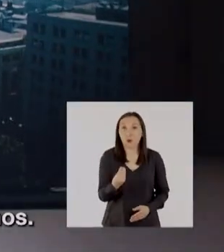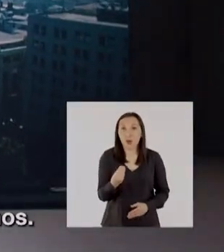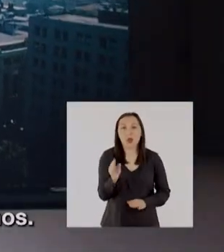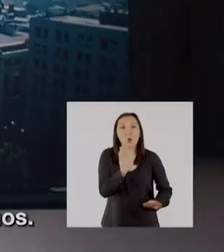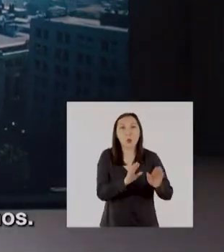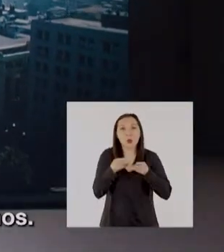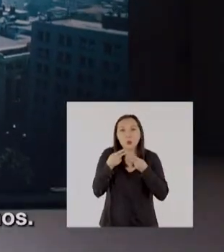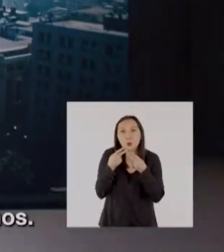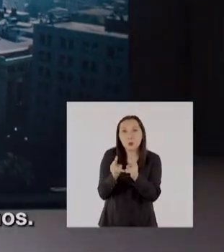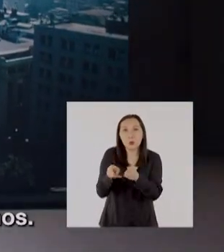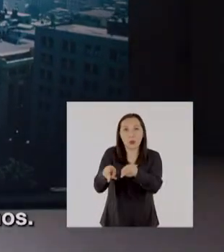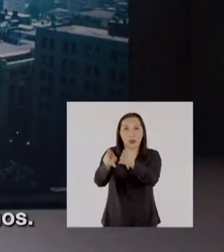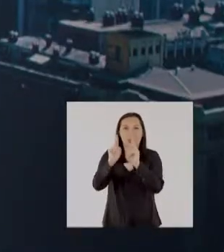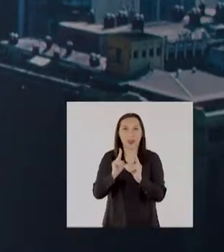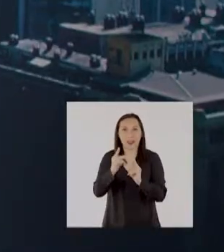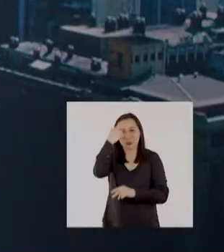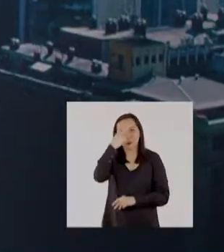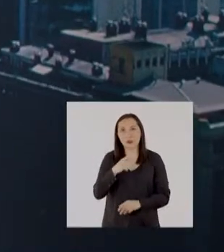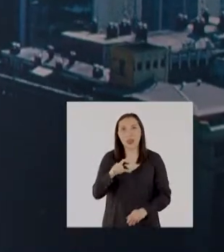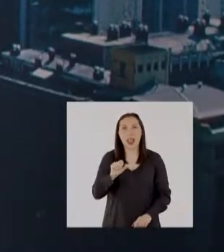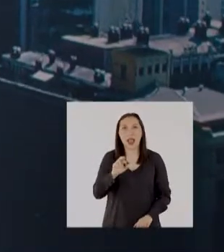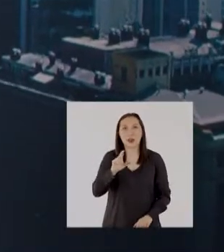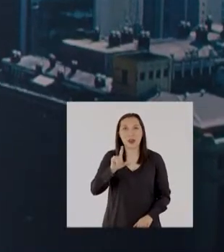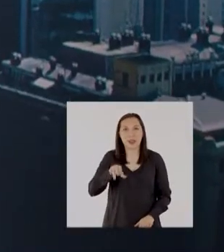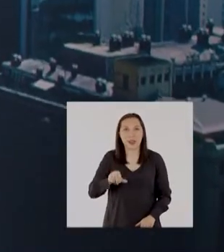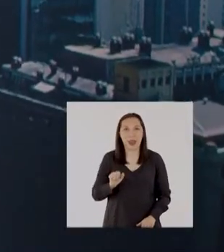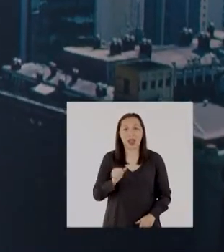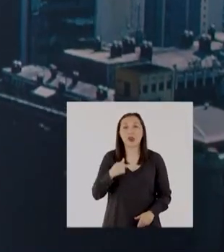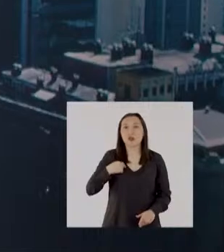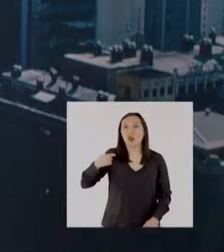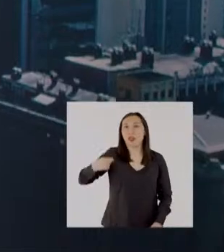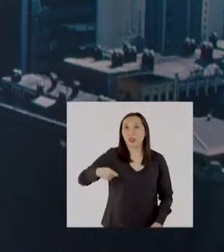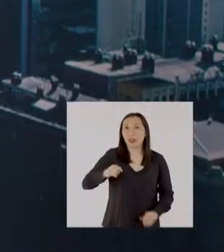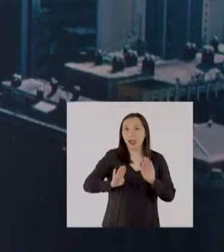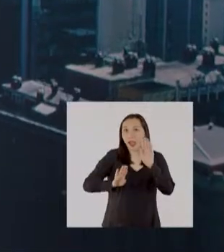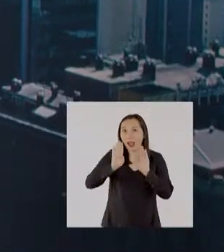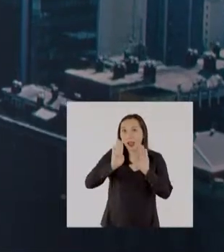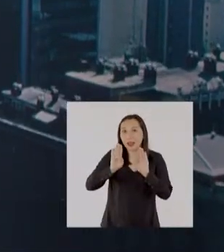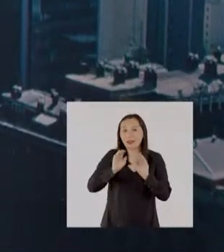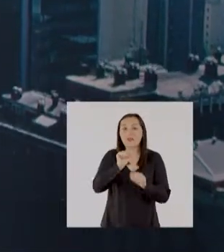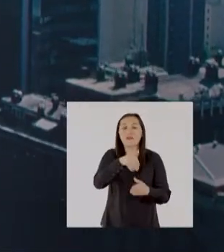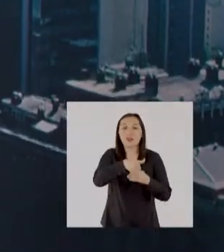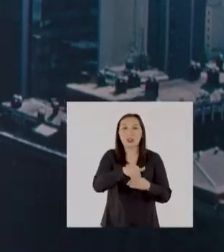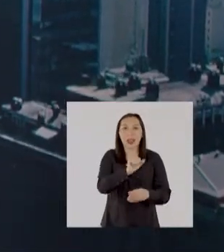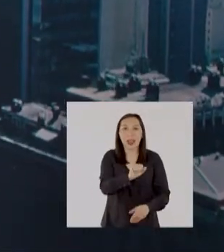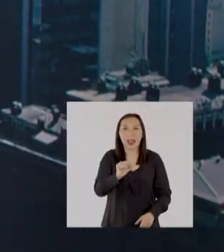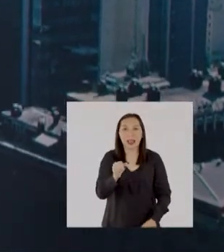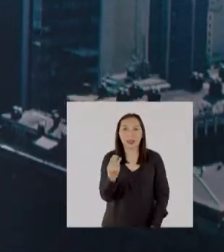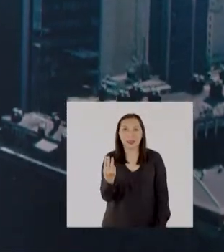buena para proteger tus derechos soy cardinal hábil y voy de candidata a senadora vota